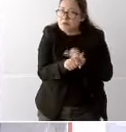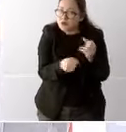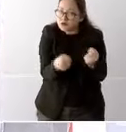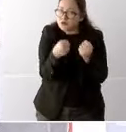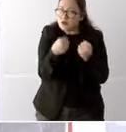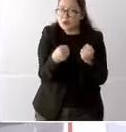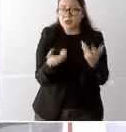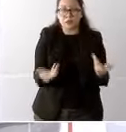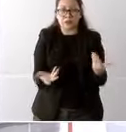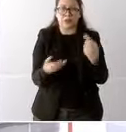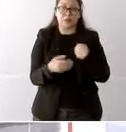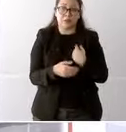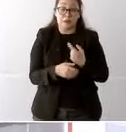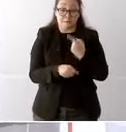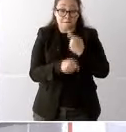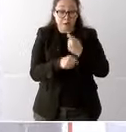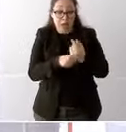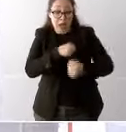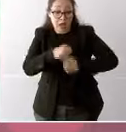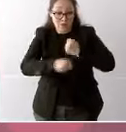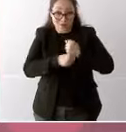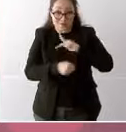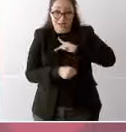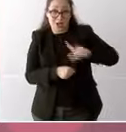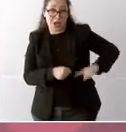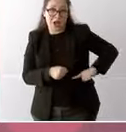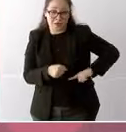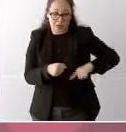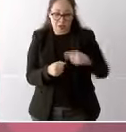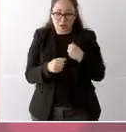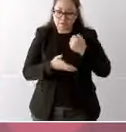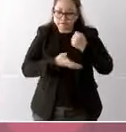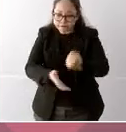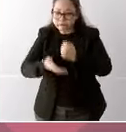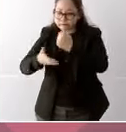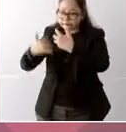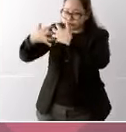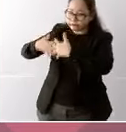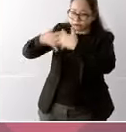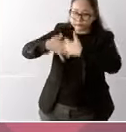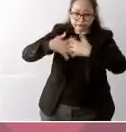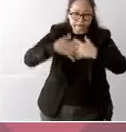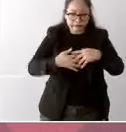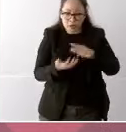las refinerías, ¿cómo estaríamos ahora?